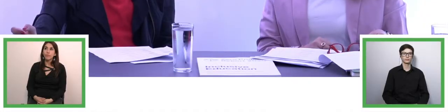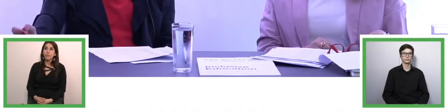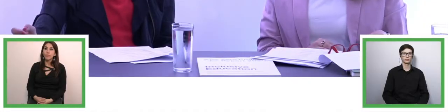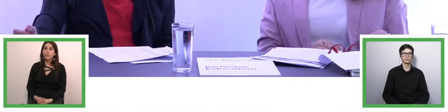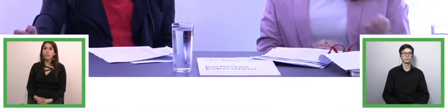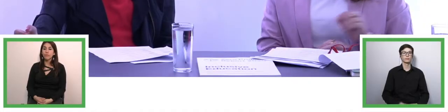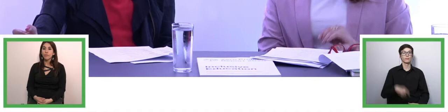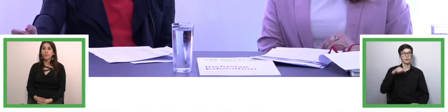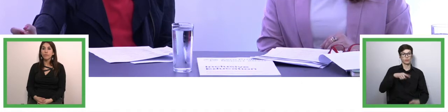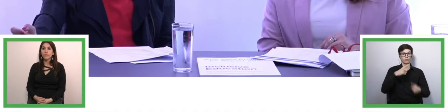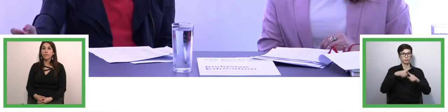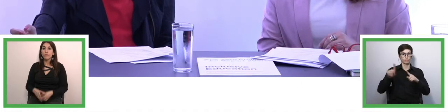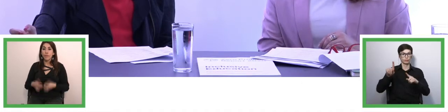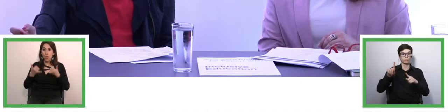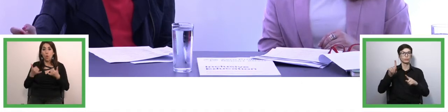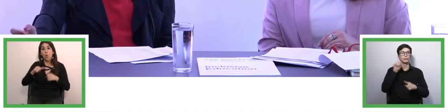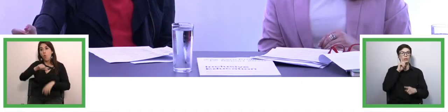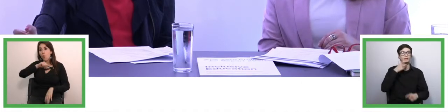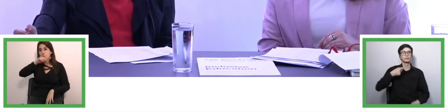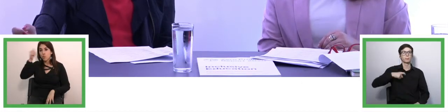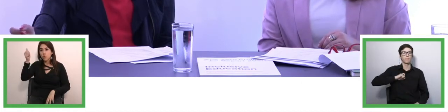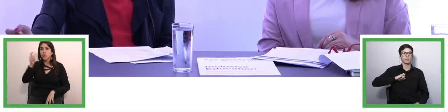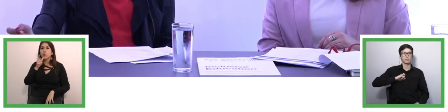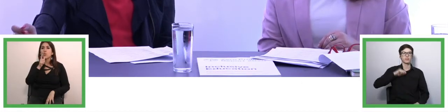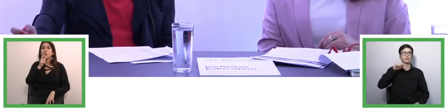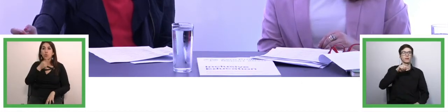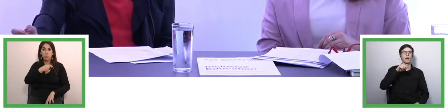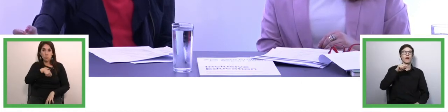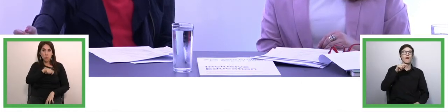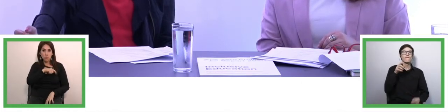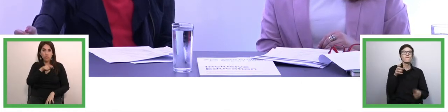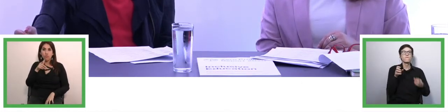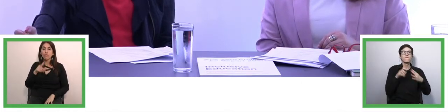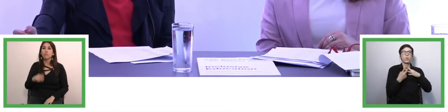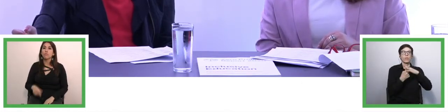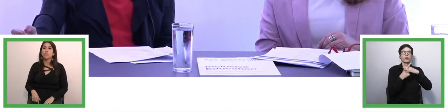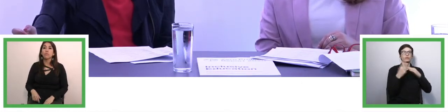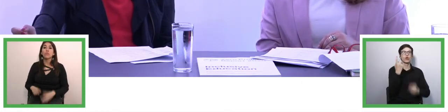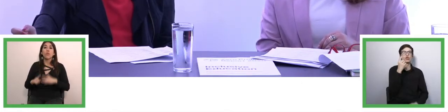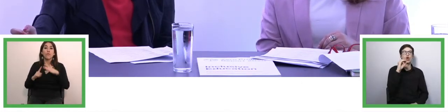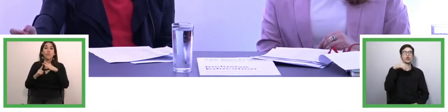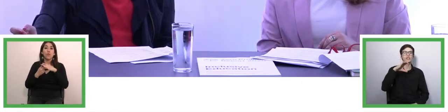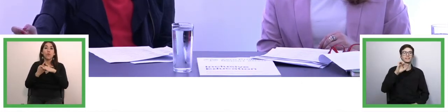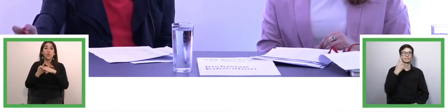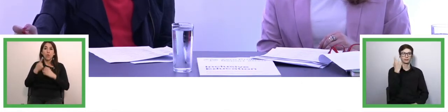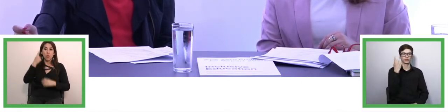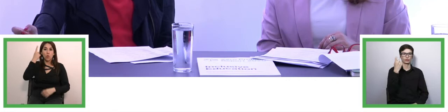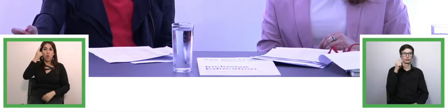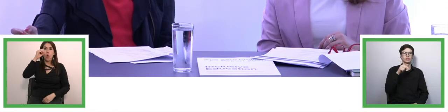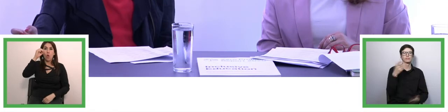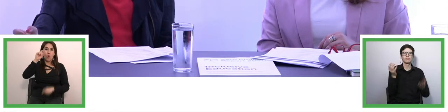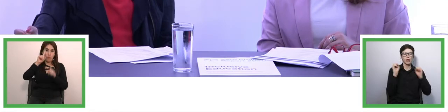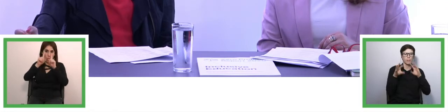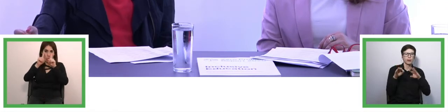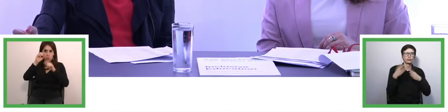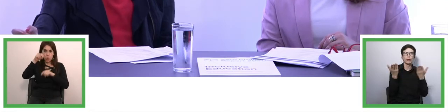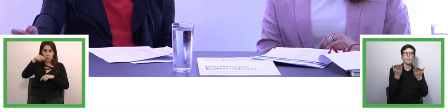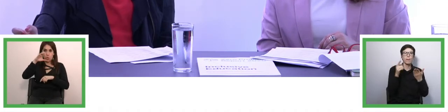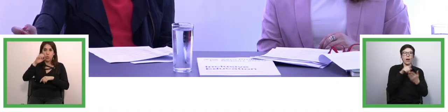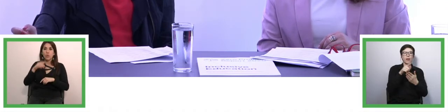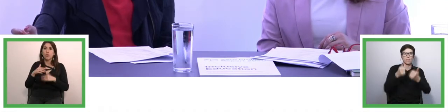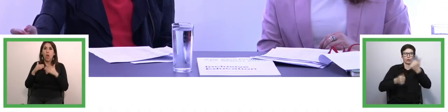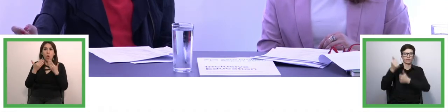Sigamos con España. Fundación 11, capacitación en línea para profesionales sobre la aplicación de pautas